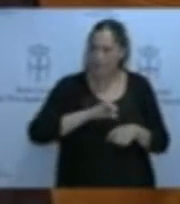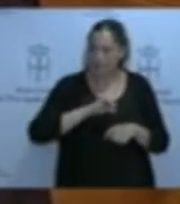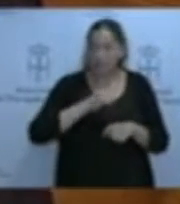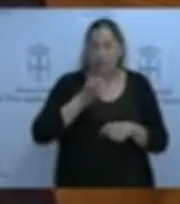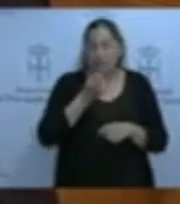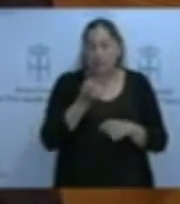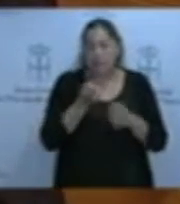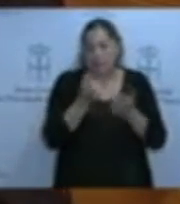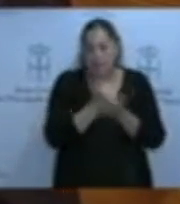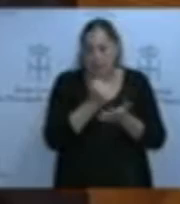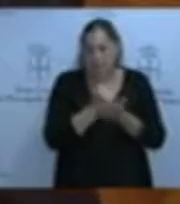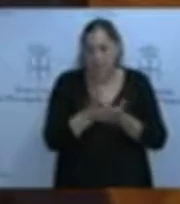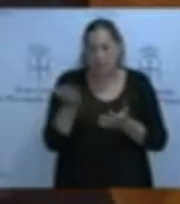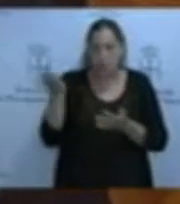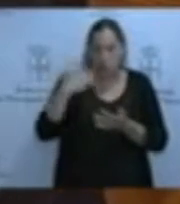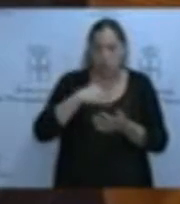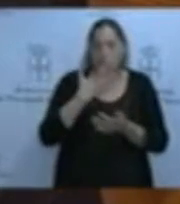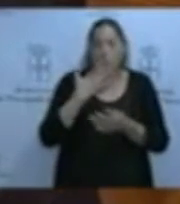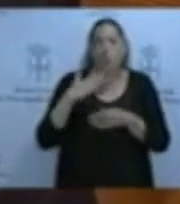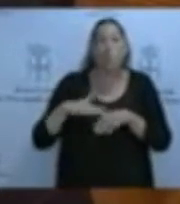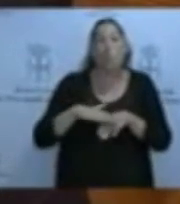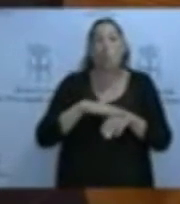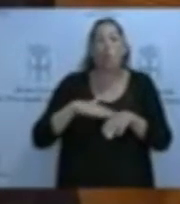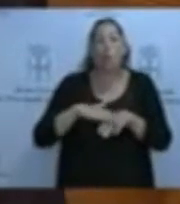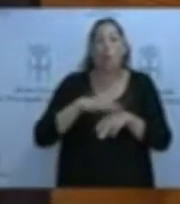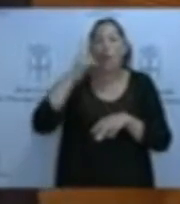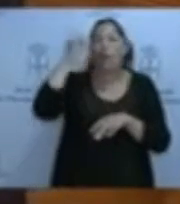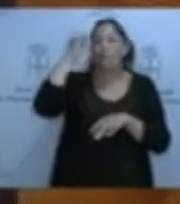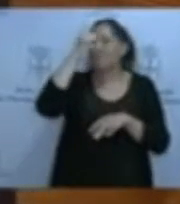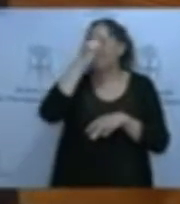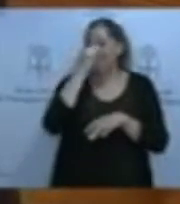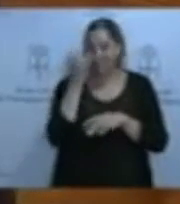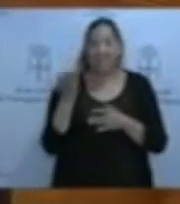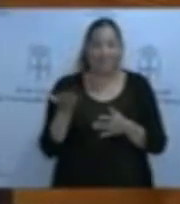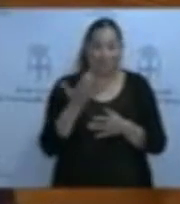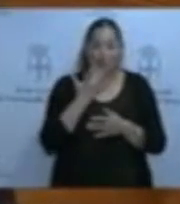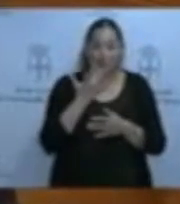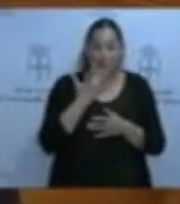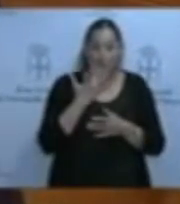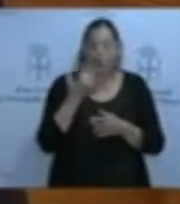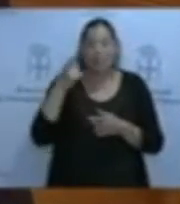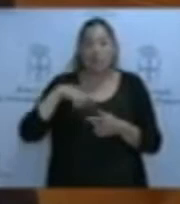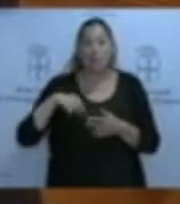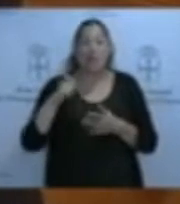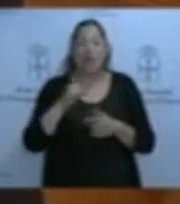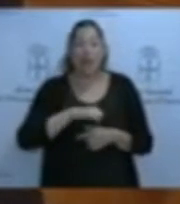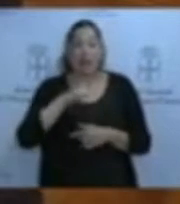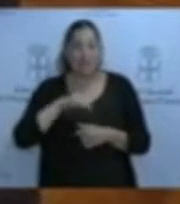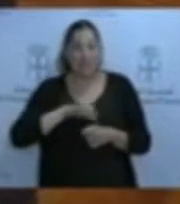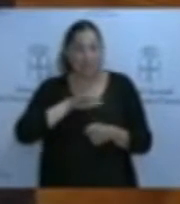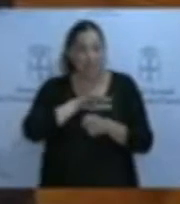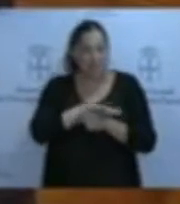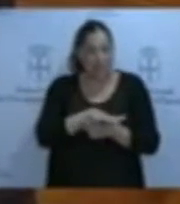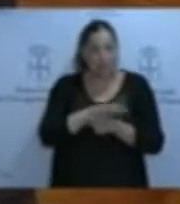colirio. Si tenemos claro que incorporar la atención farmacéutica especializada en el ámbito de las residencias y centros